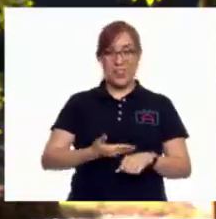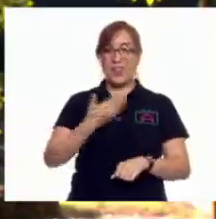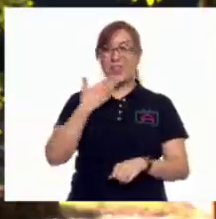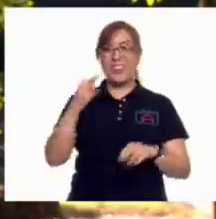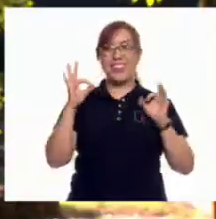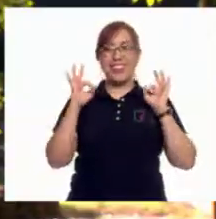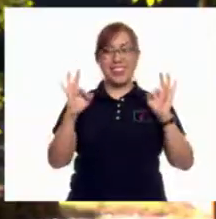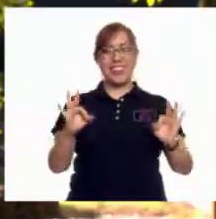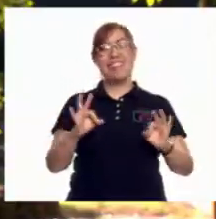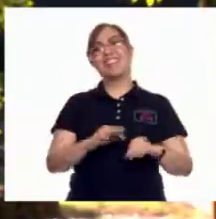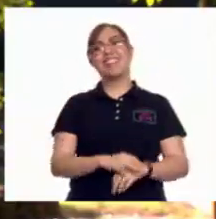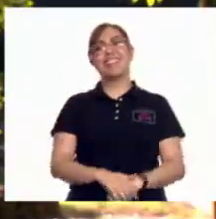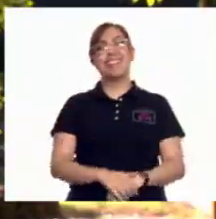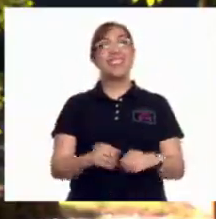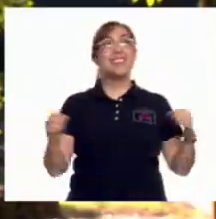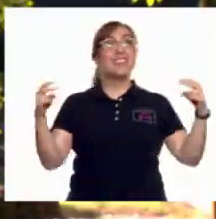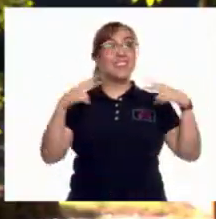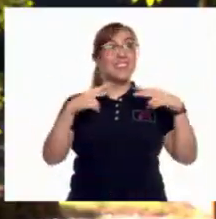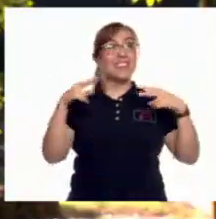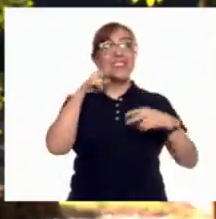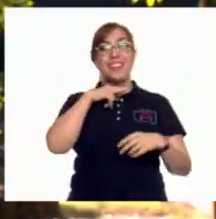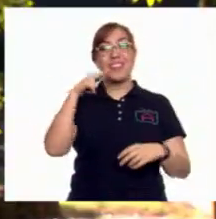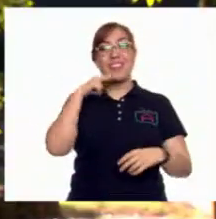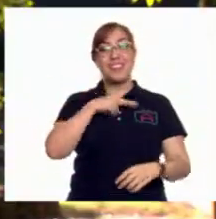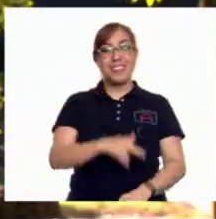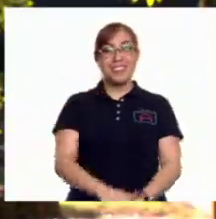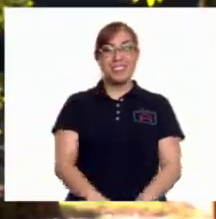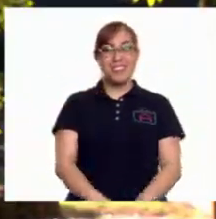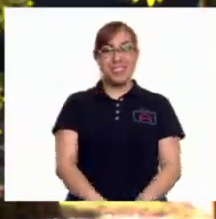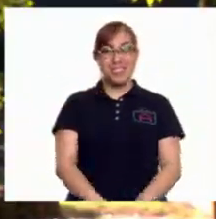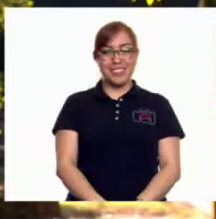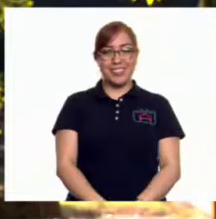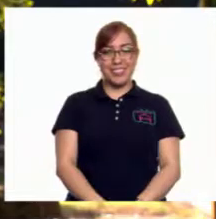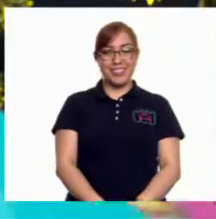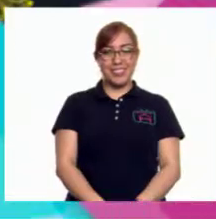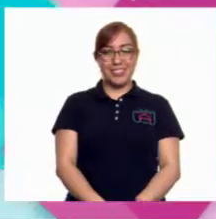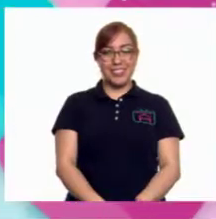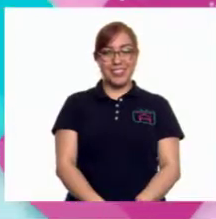¡Muy bien! ¡Nos vemos pronto!